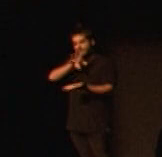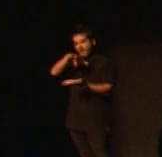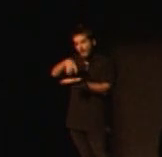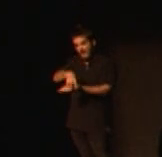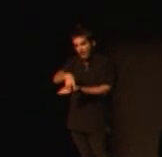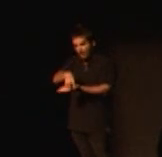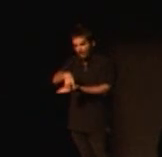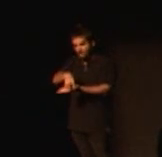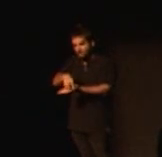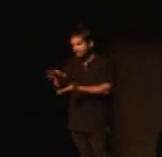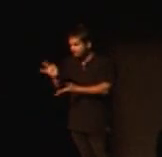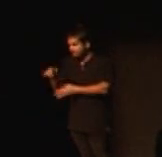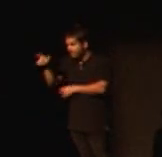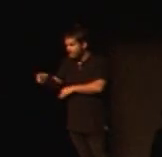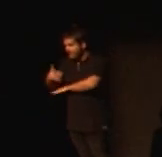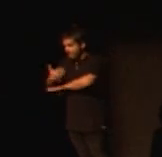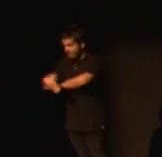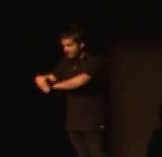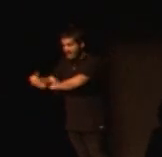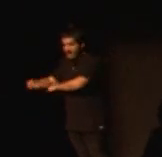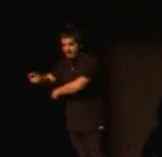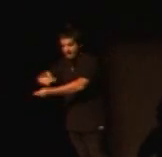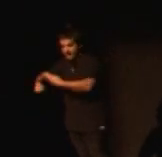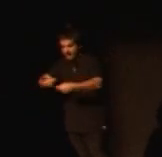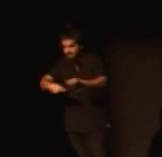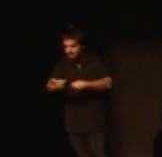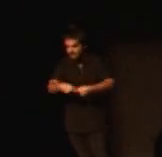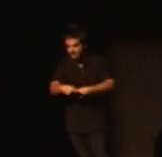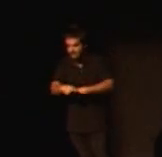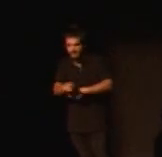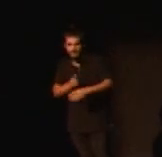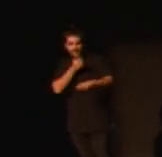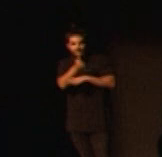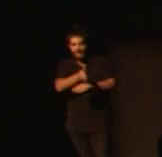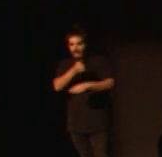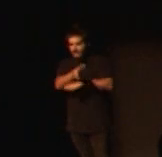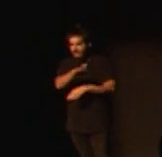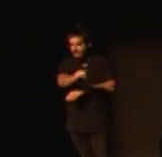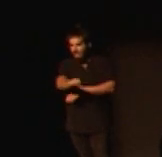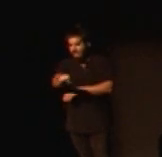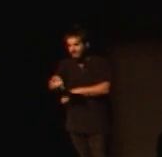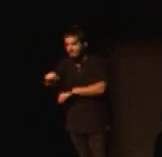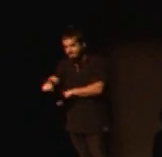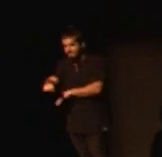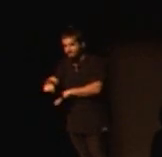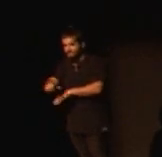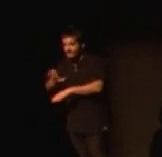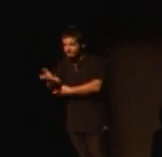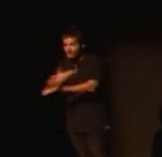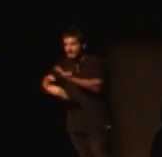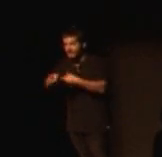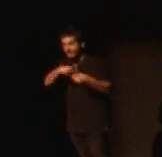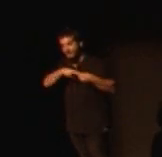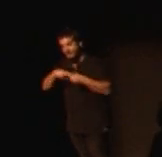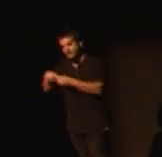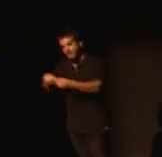más chiquitito de este país, pero se acerca a comprar nuestras loterías responsables, sociales, solidarias, porque saben